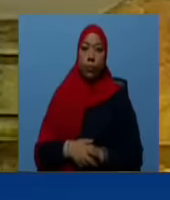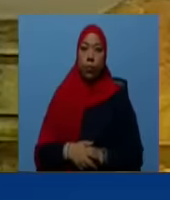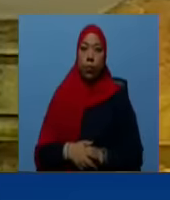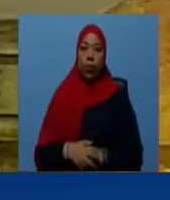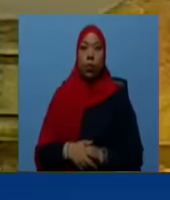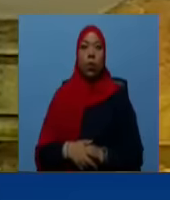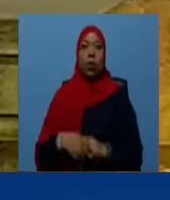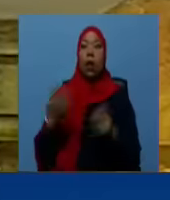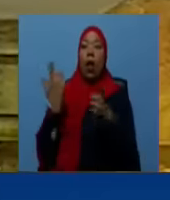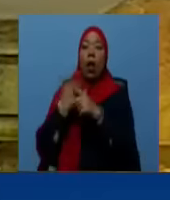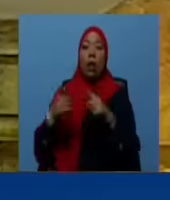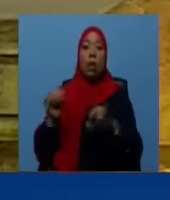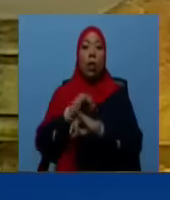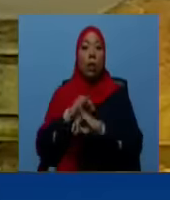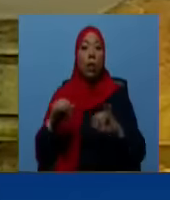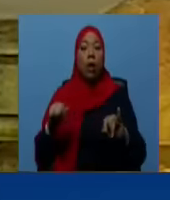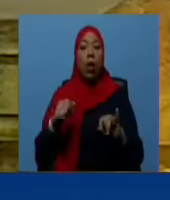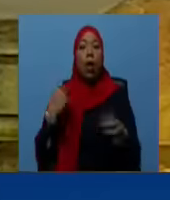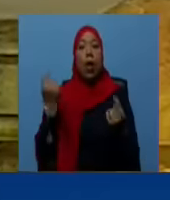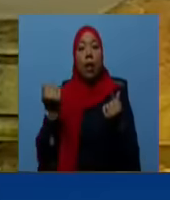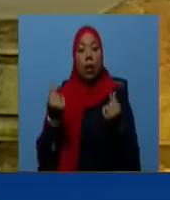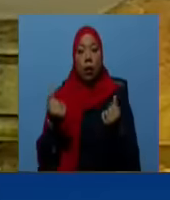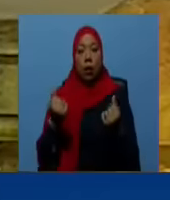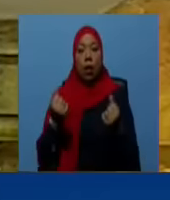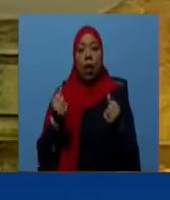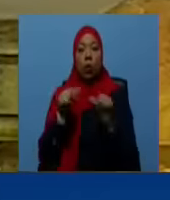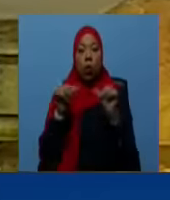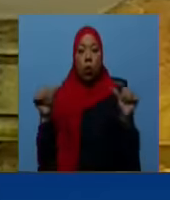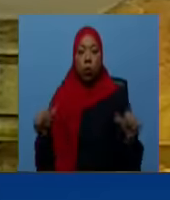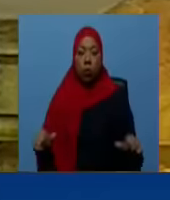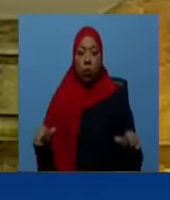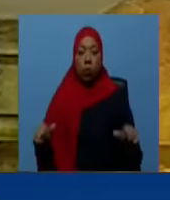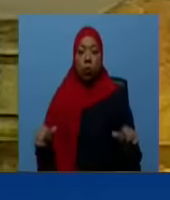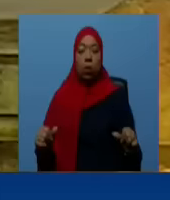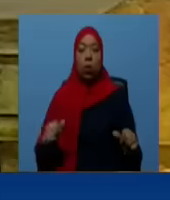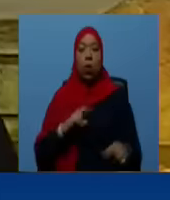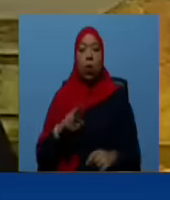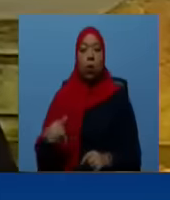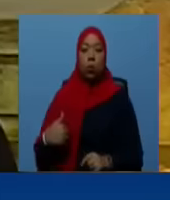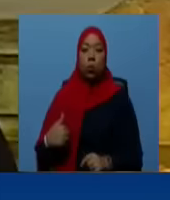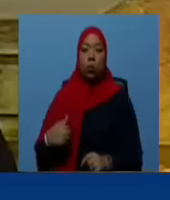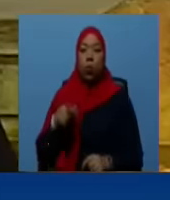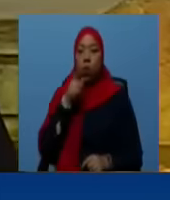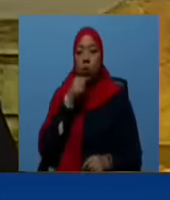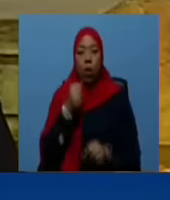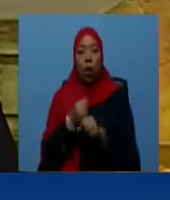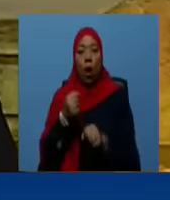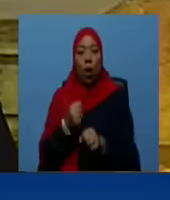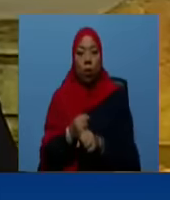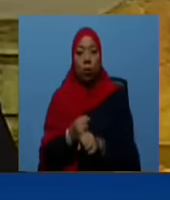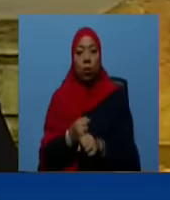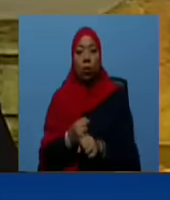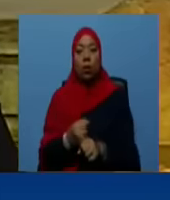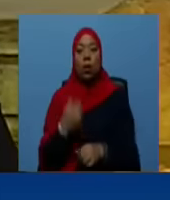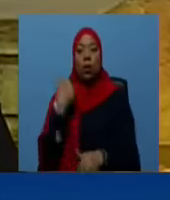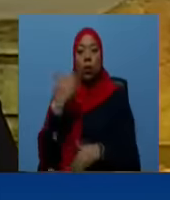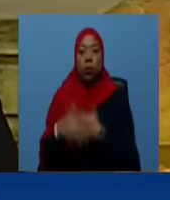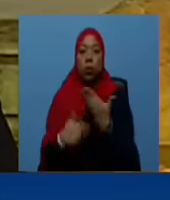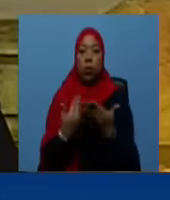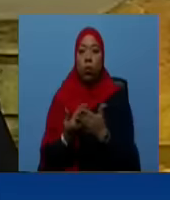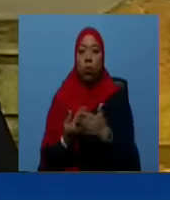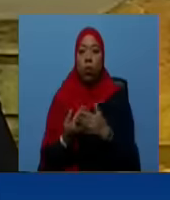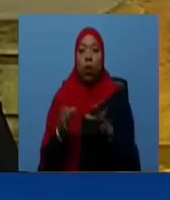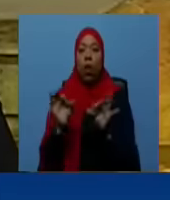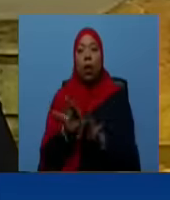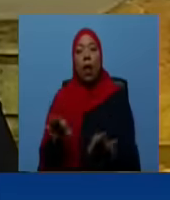Porque o somos libres e independientes en lo económico, o lo somos. No tenemos opción entre ser o